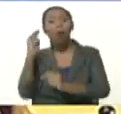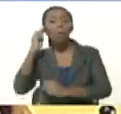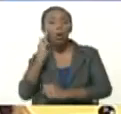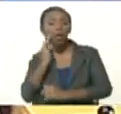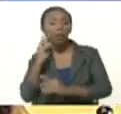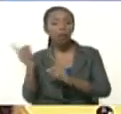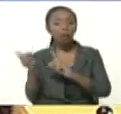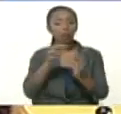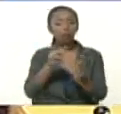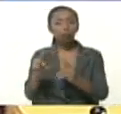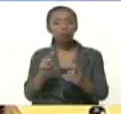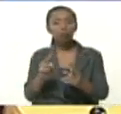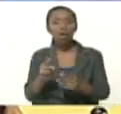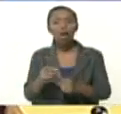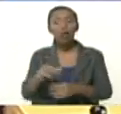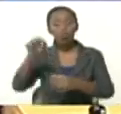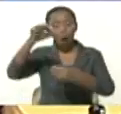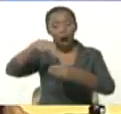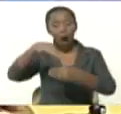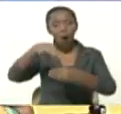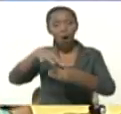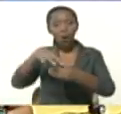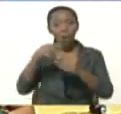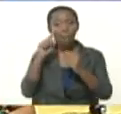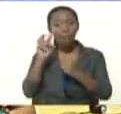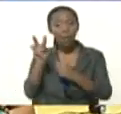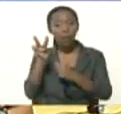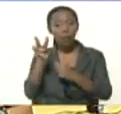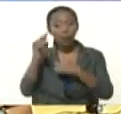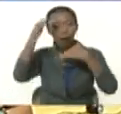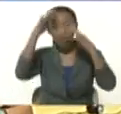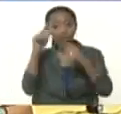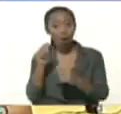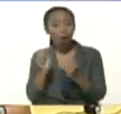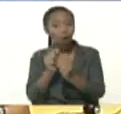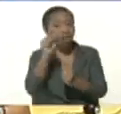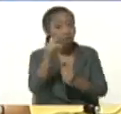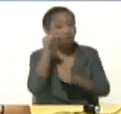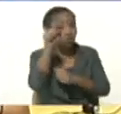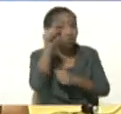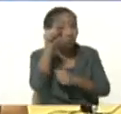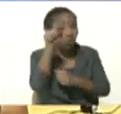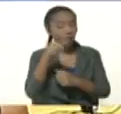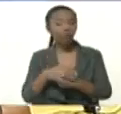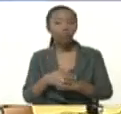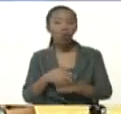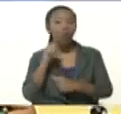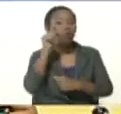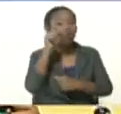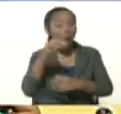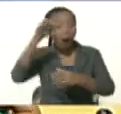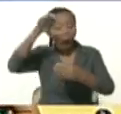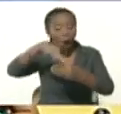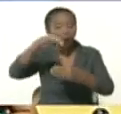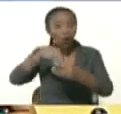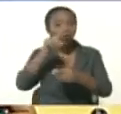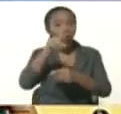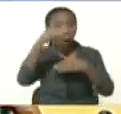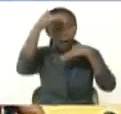ahorros, atención, contigo, tus ahorros, tú atendiste el